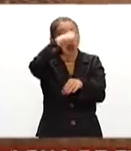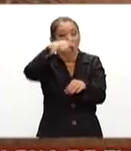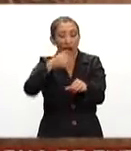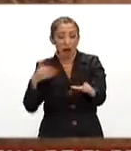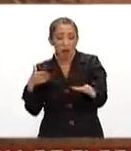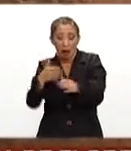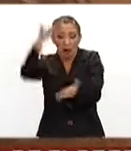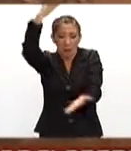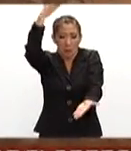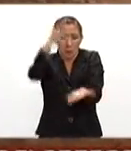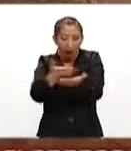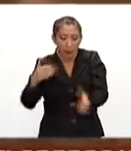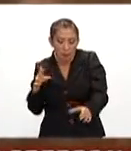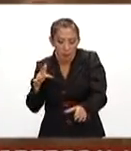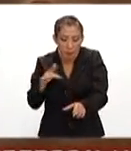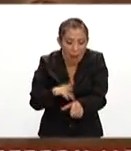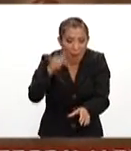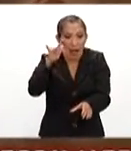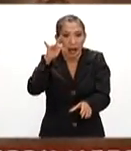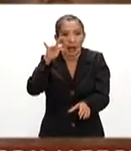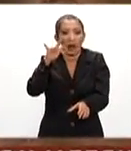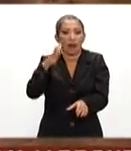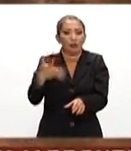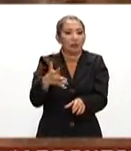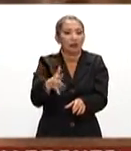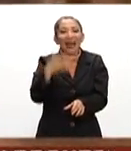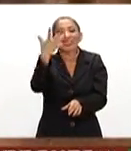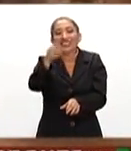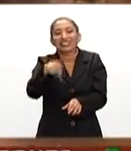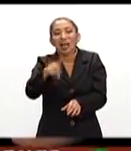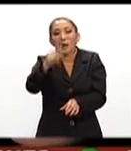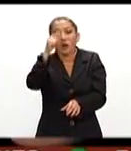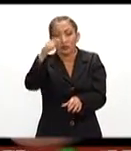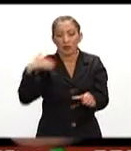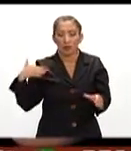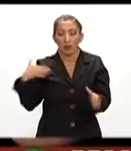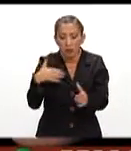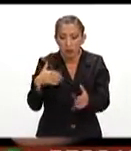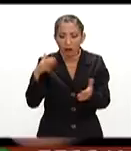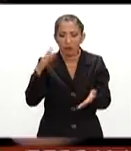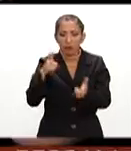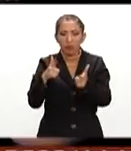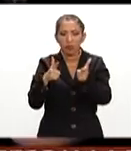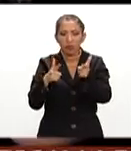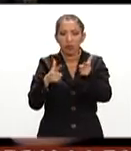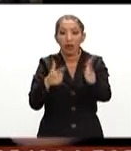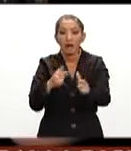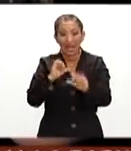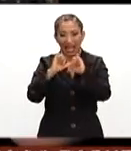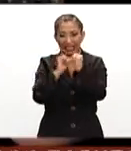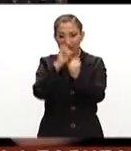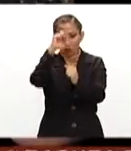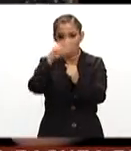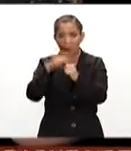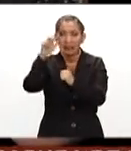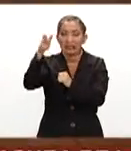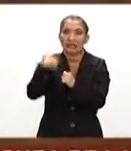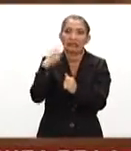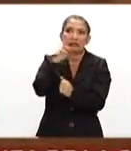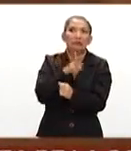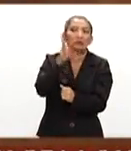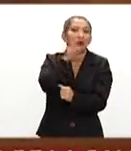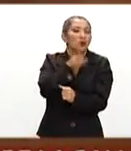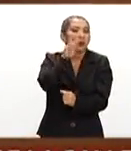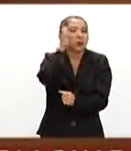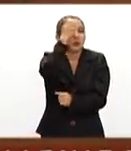frenar brutalmente para contactar con la superficie a solo 10 kilómetros por hora. Para la agencia europea se trata de un